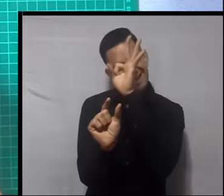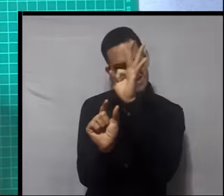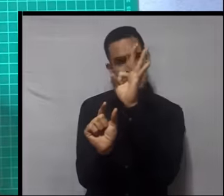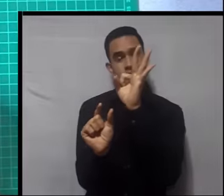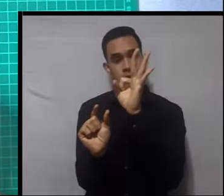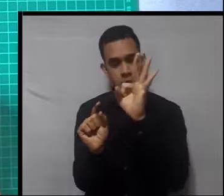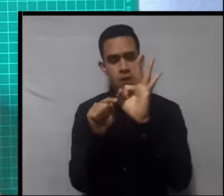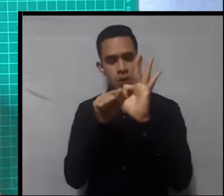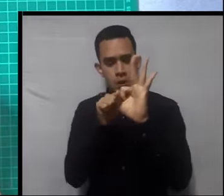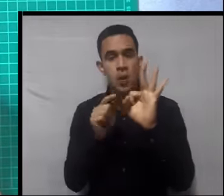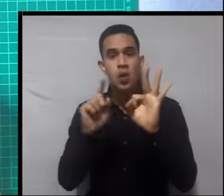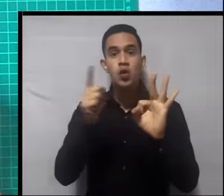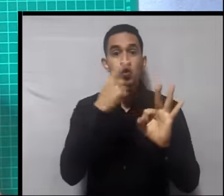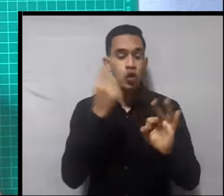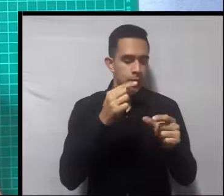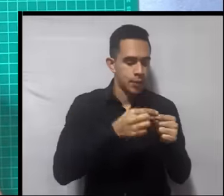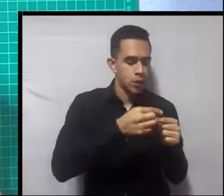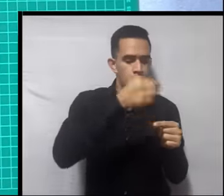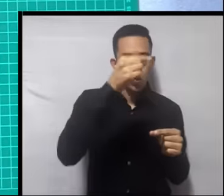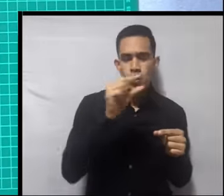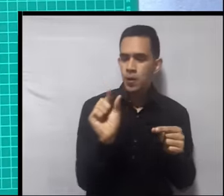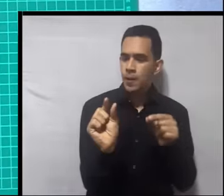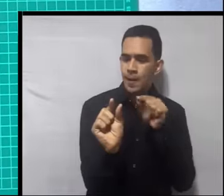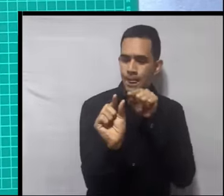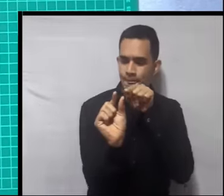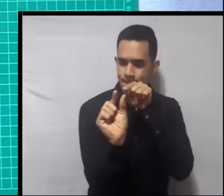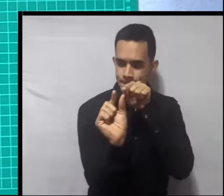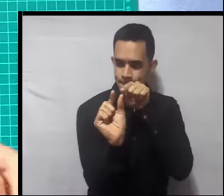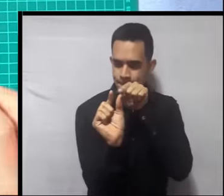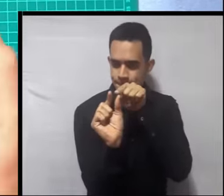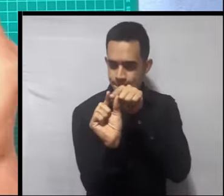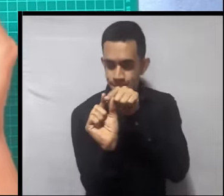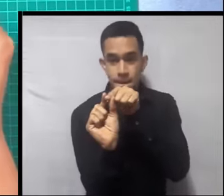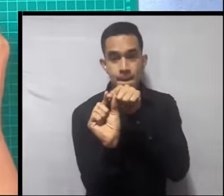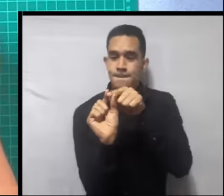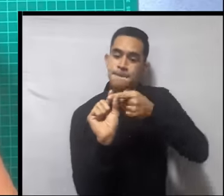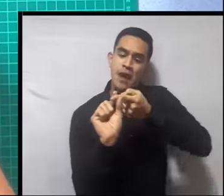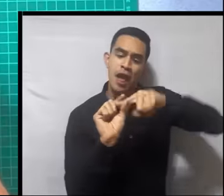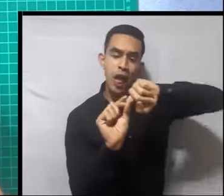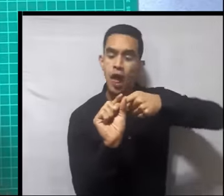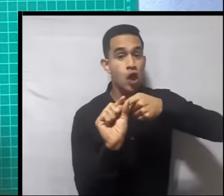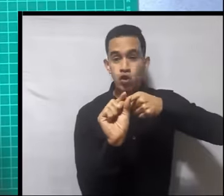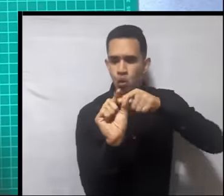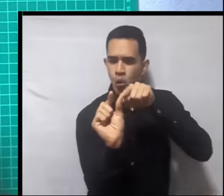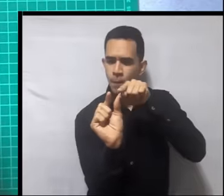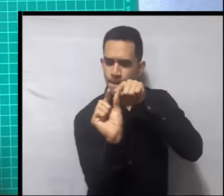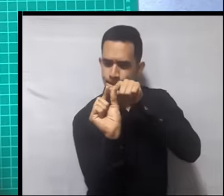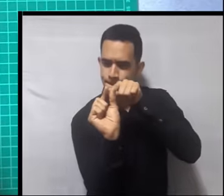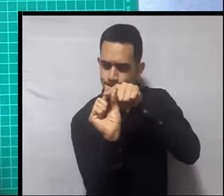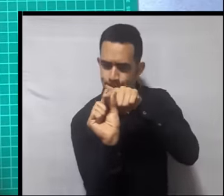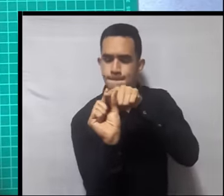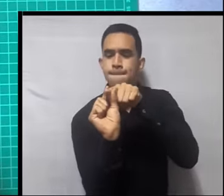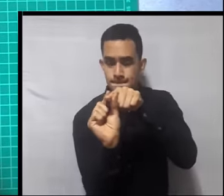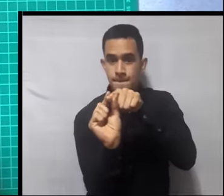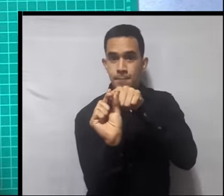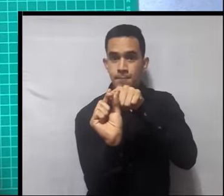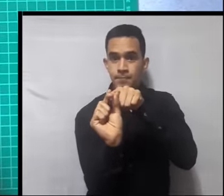para que el palillo pueda atravesar, pero no que gire para que se mantenga en su posición.